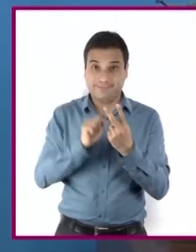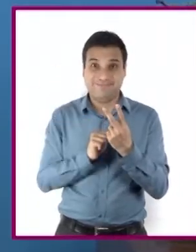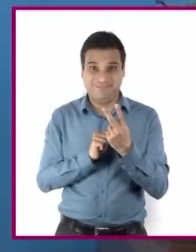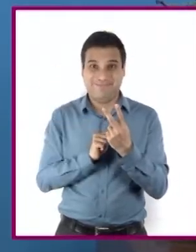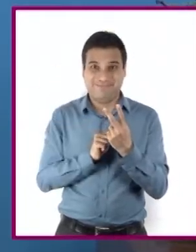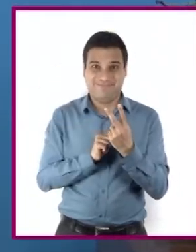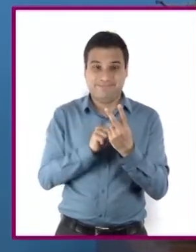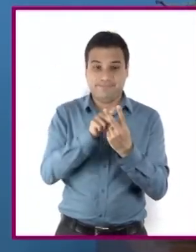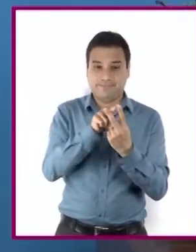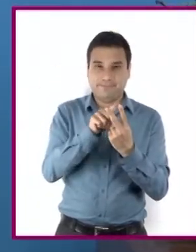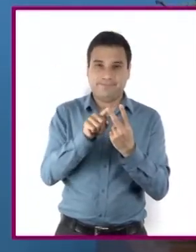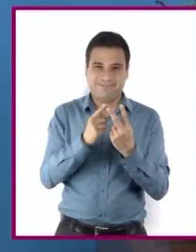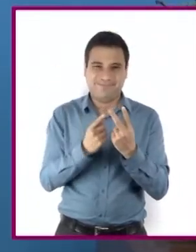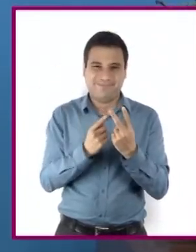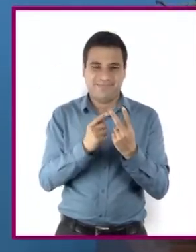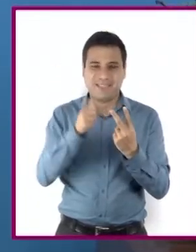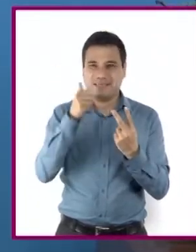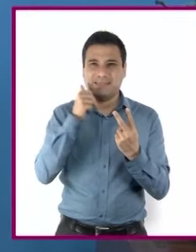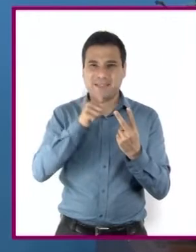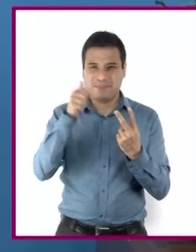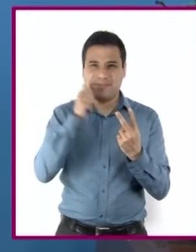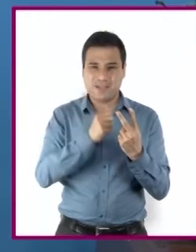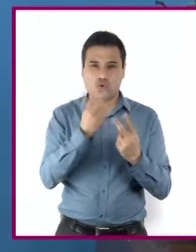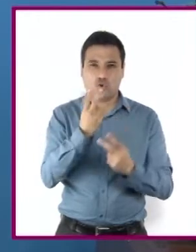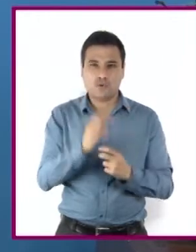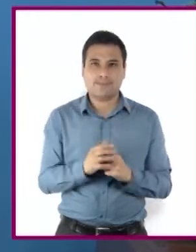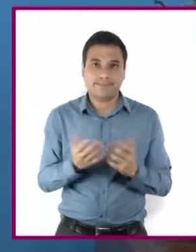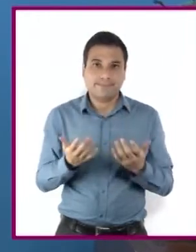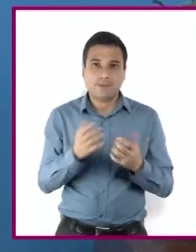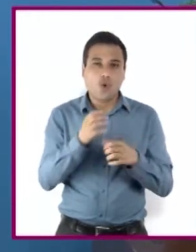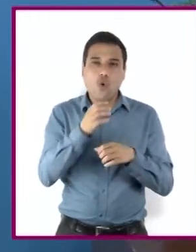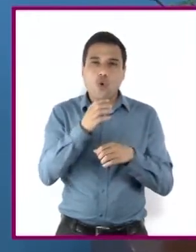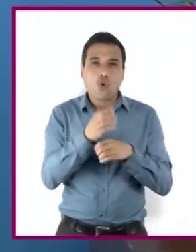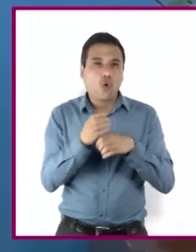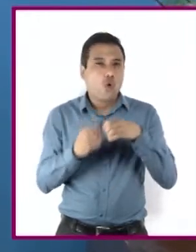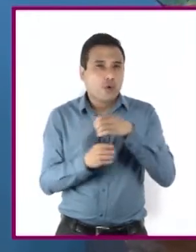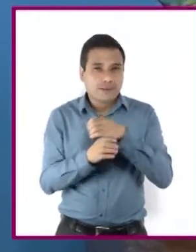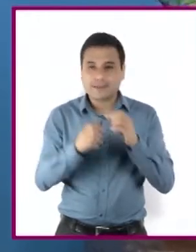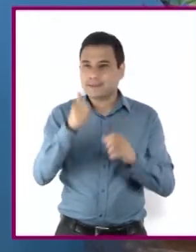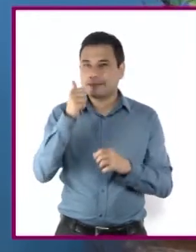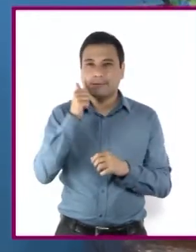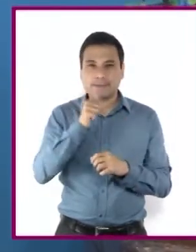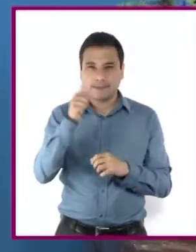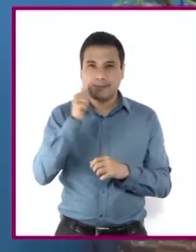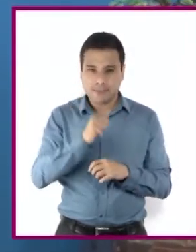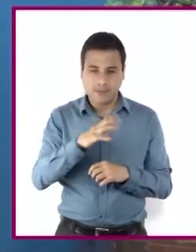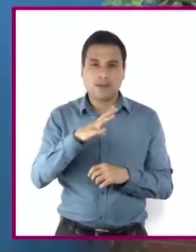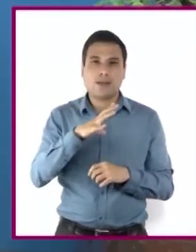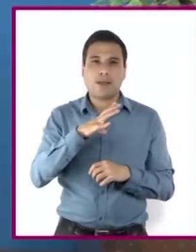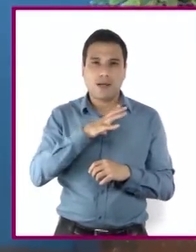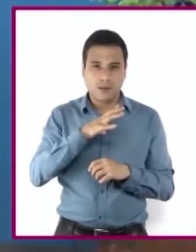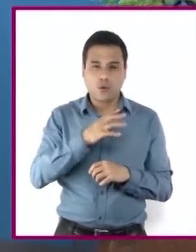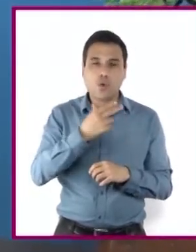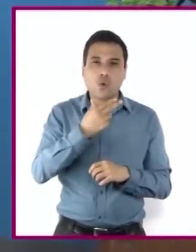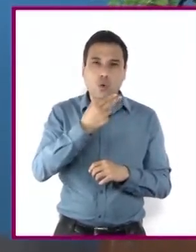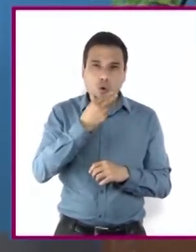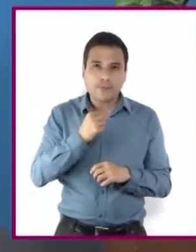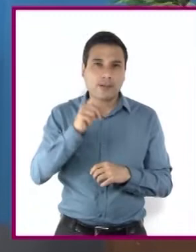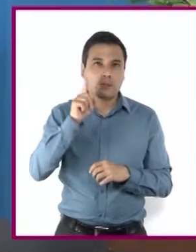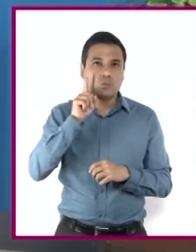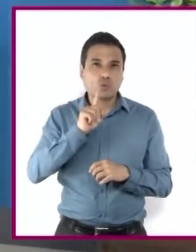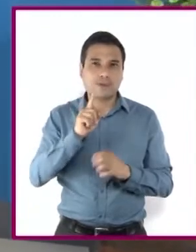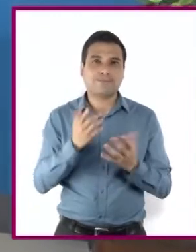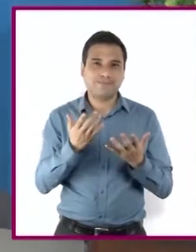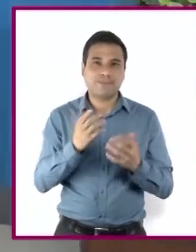idea de la dualidad, es decir, que todo lo existente en el mundo tenía como origen lo femenino y lo masculino,